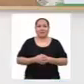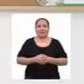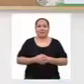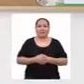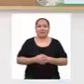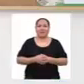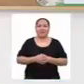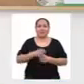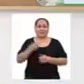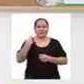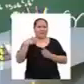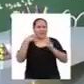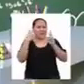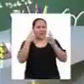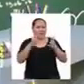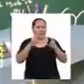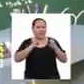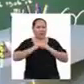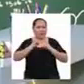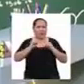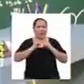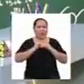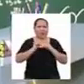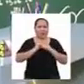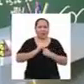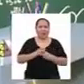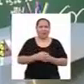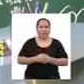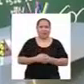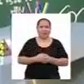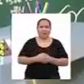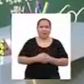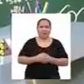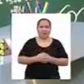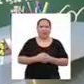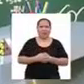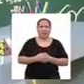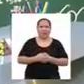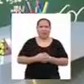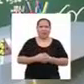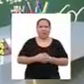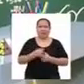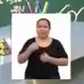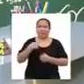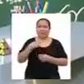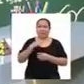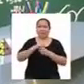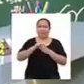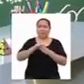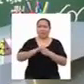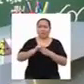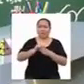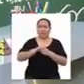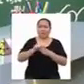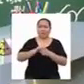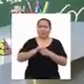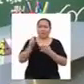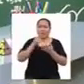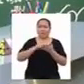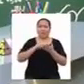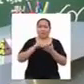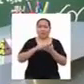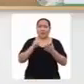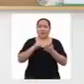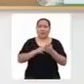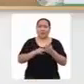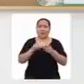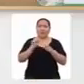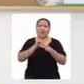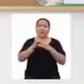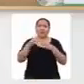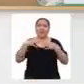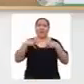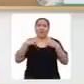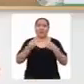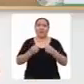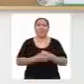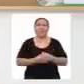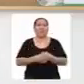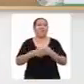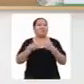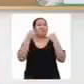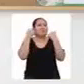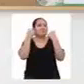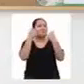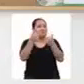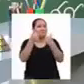Te veo deportista, John. Es que estoy practicando aún más mis hábitos saludables. Ah, me